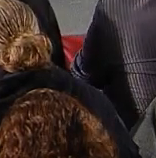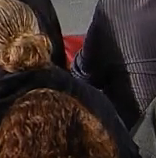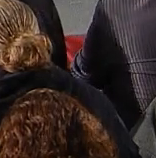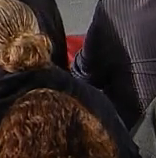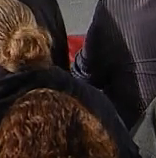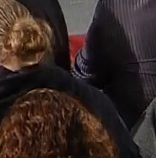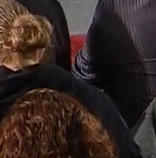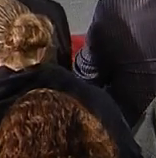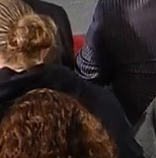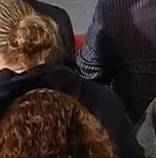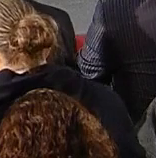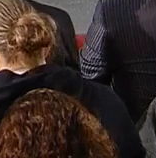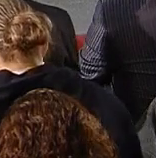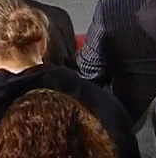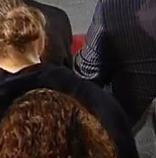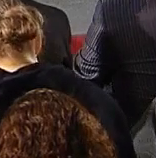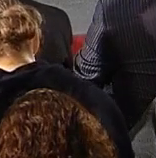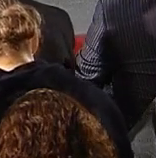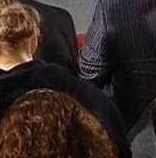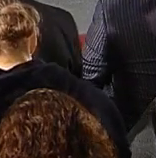que al día de ayer